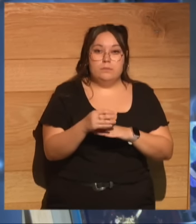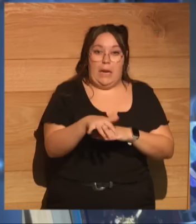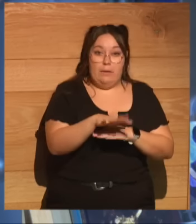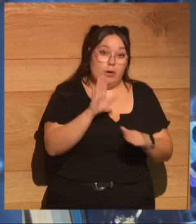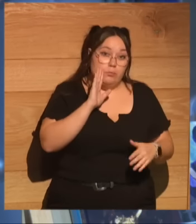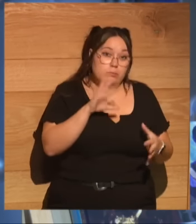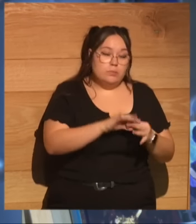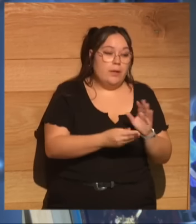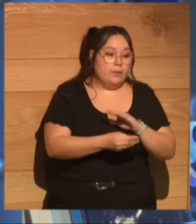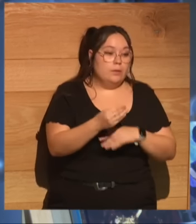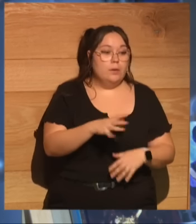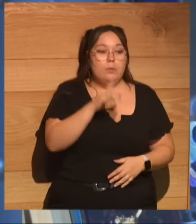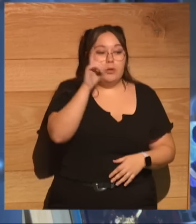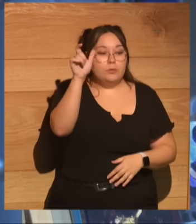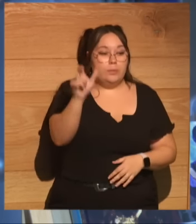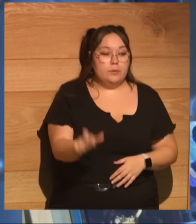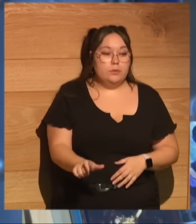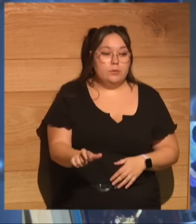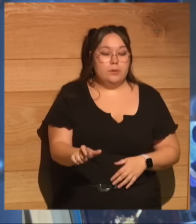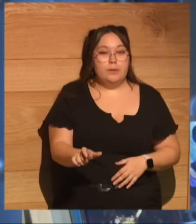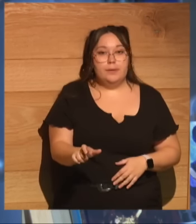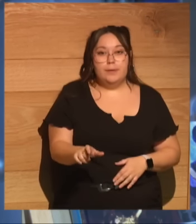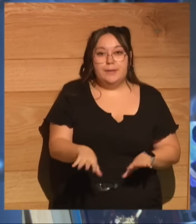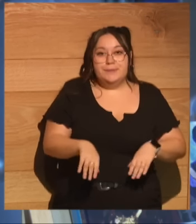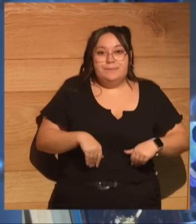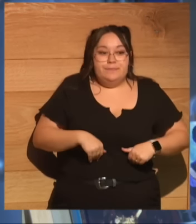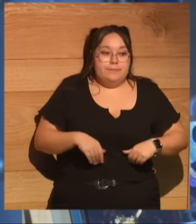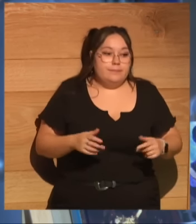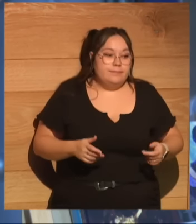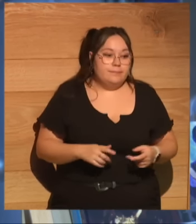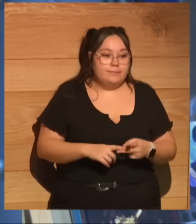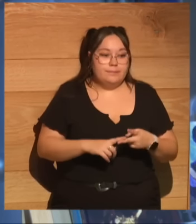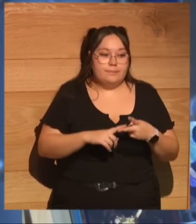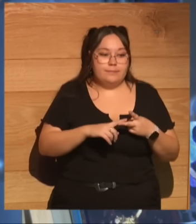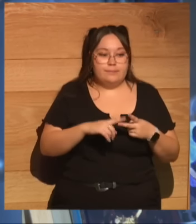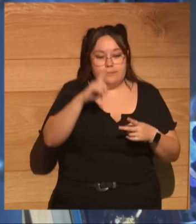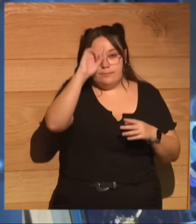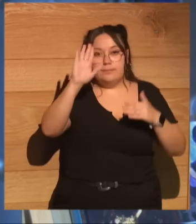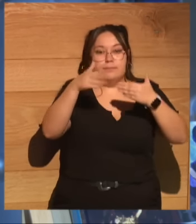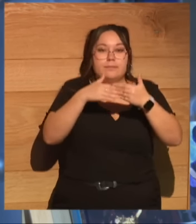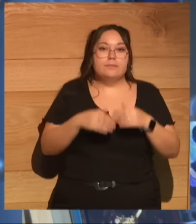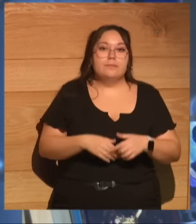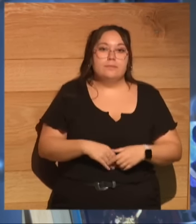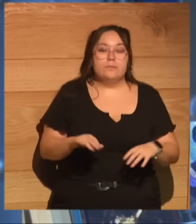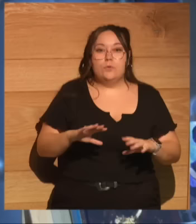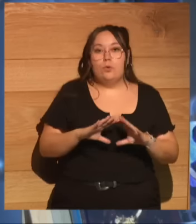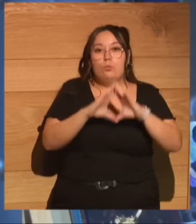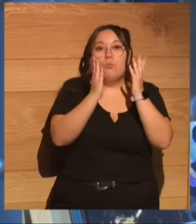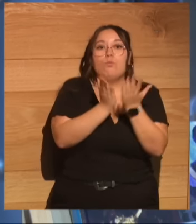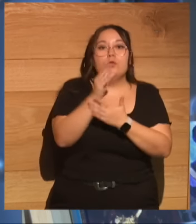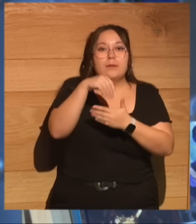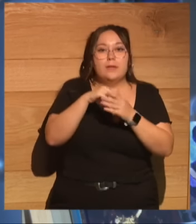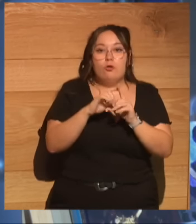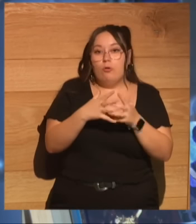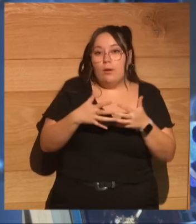porque en fin, era una persona retraída, una persona con mucho mundo interior, para quien el